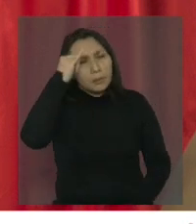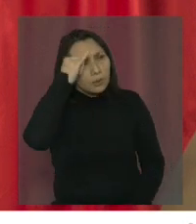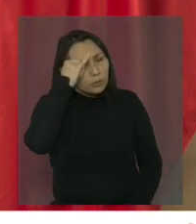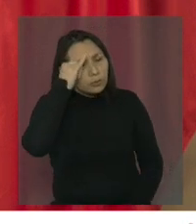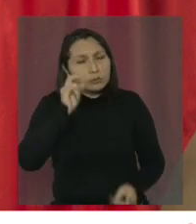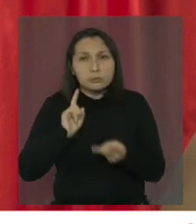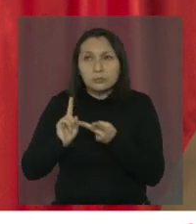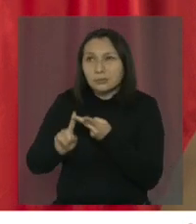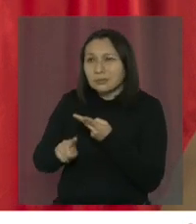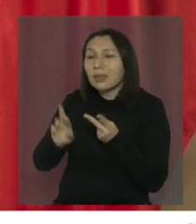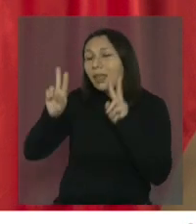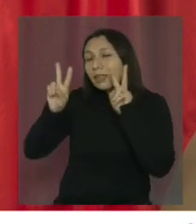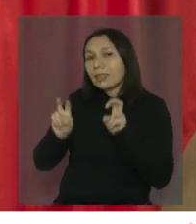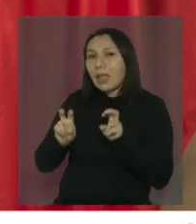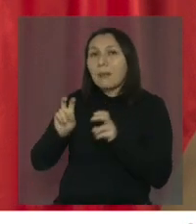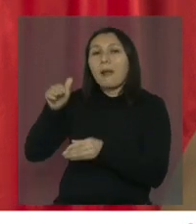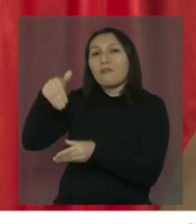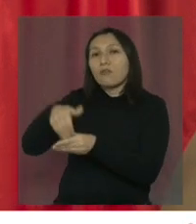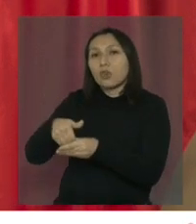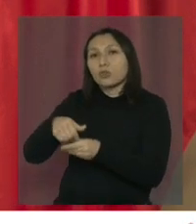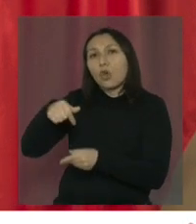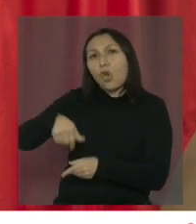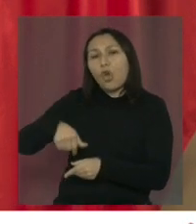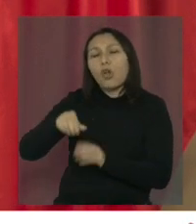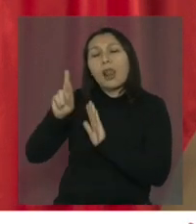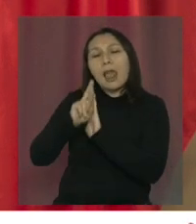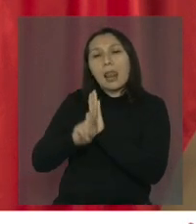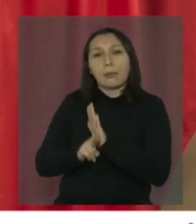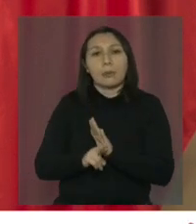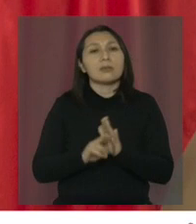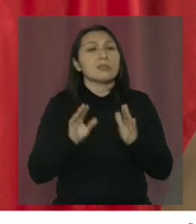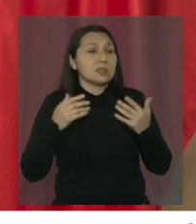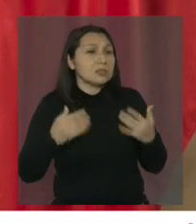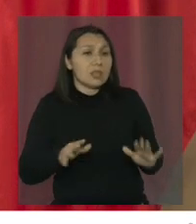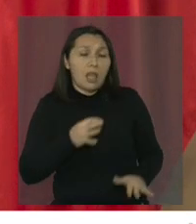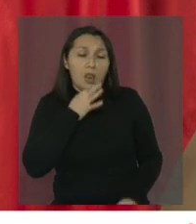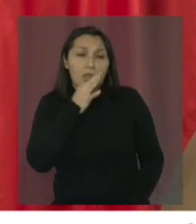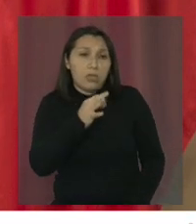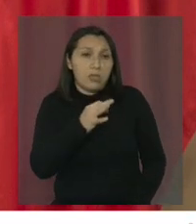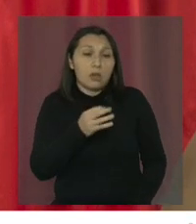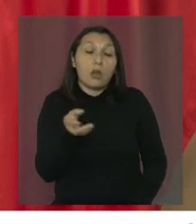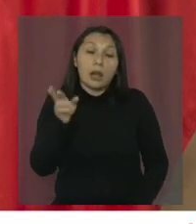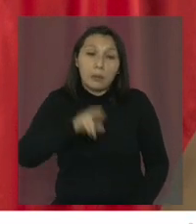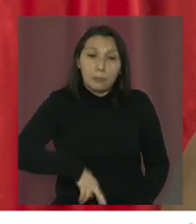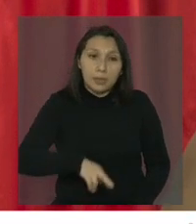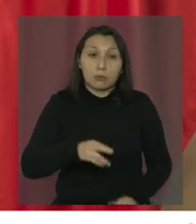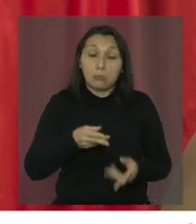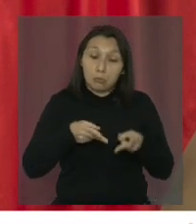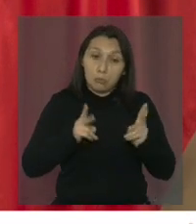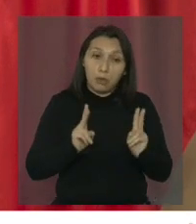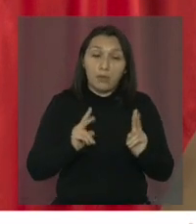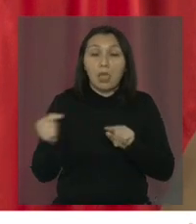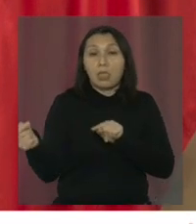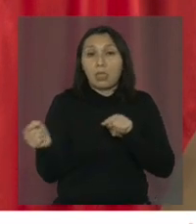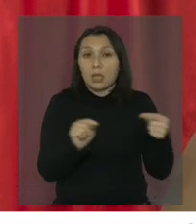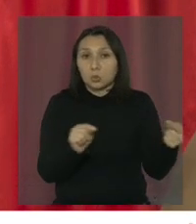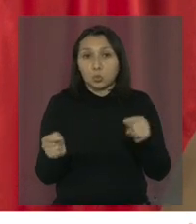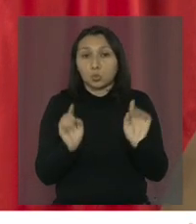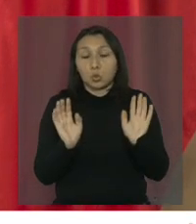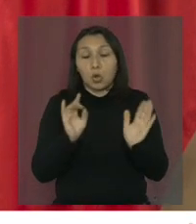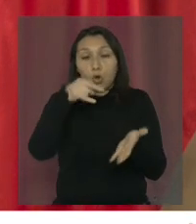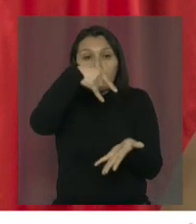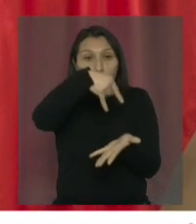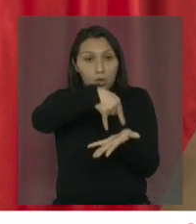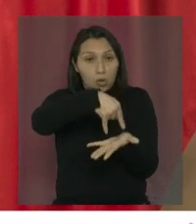en relación al reglamento ya me pronuncié sobre eso lo reitero es legítimo son discusiones que el